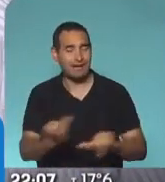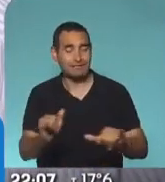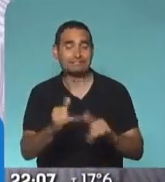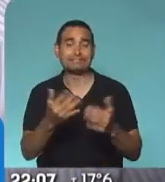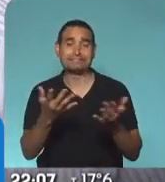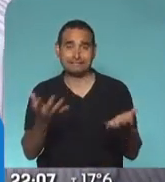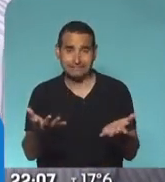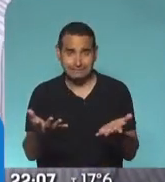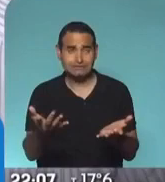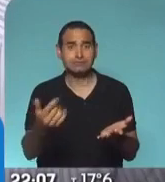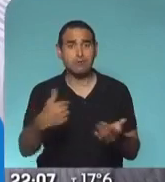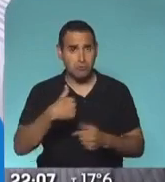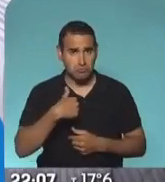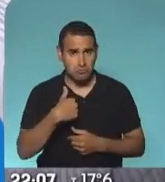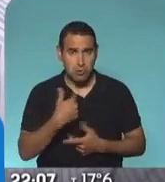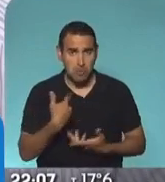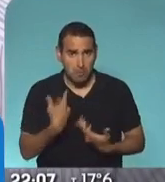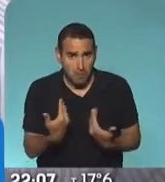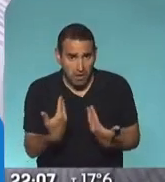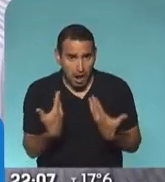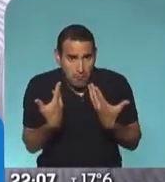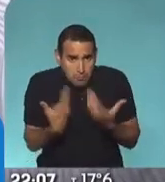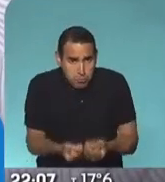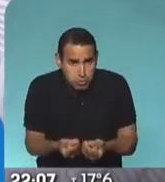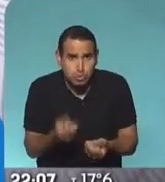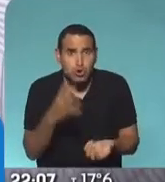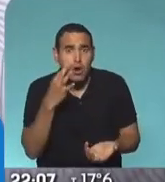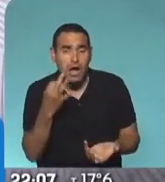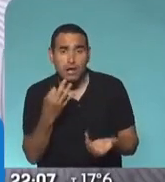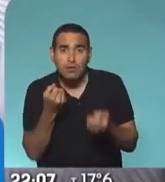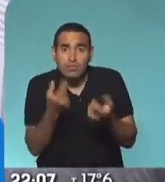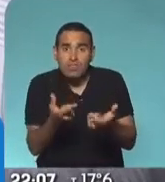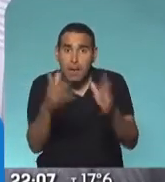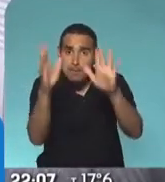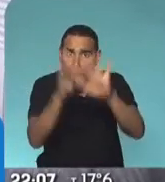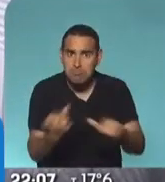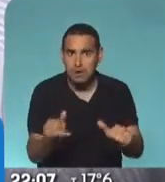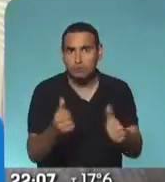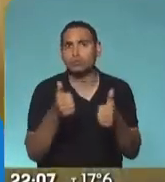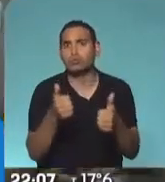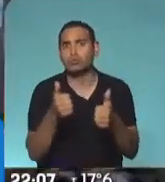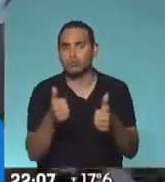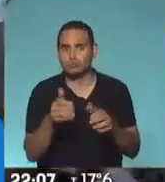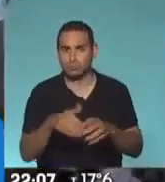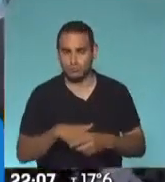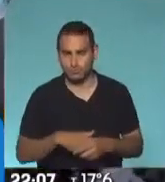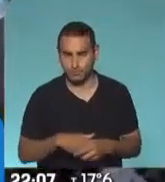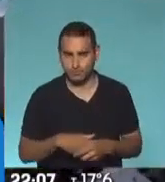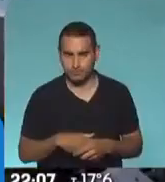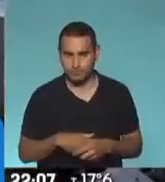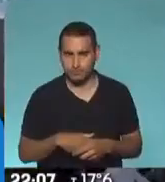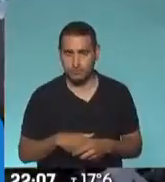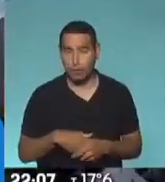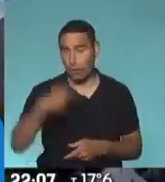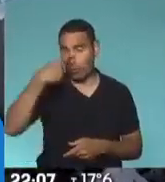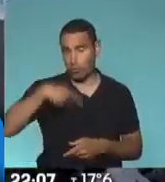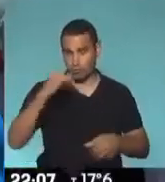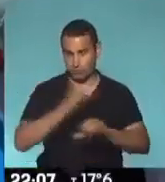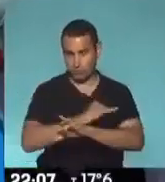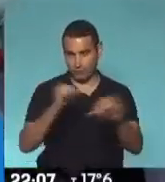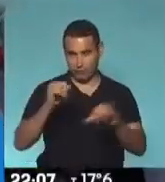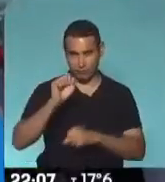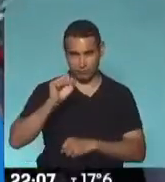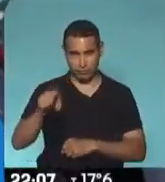se sirvo en algo que pueda aportar la pacificación. Se hace, pero no es con bala. El último informe de la